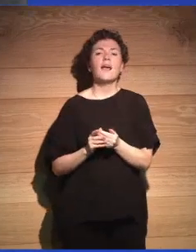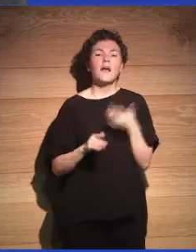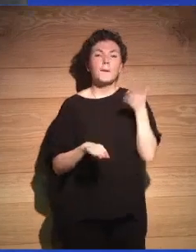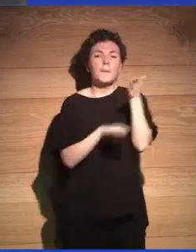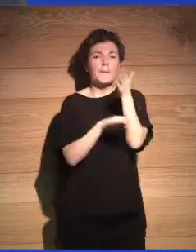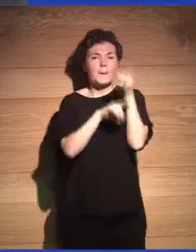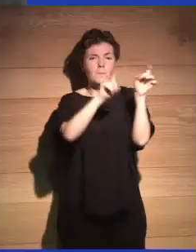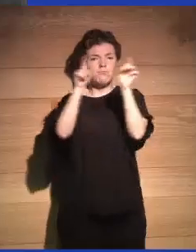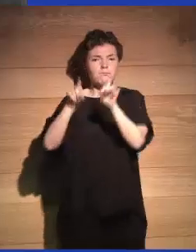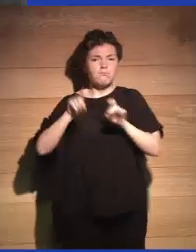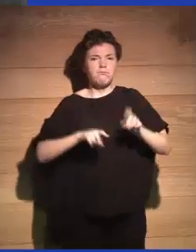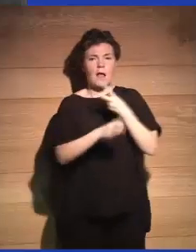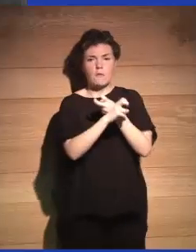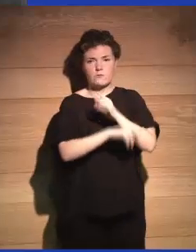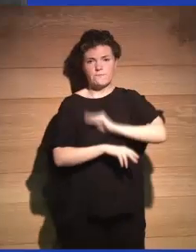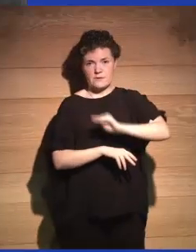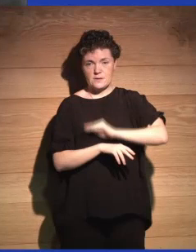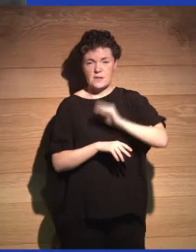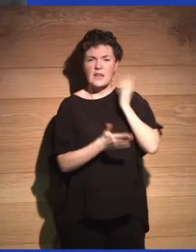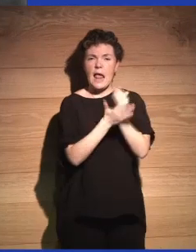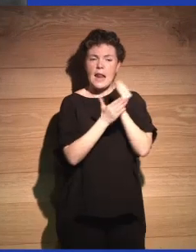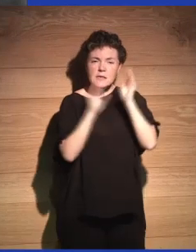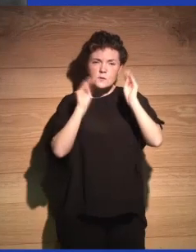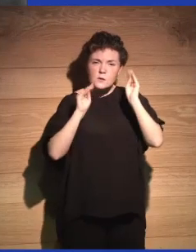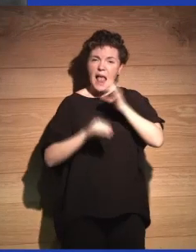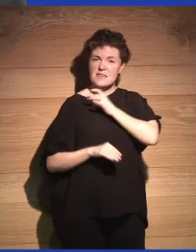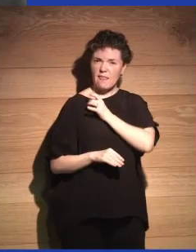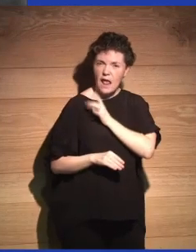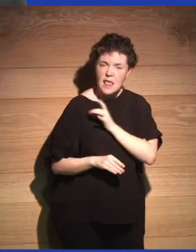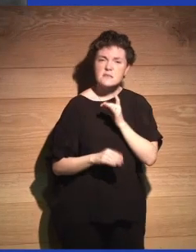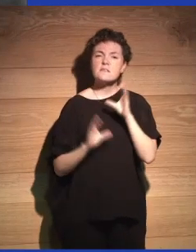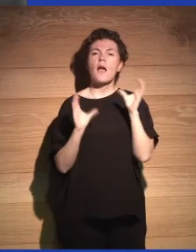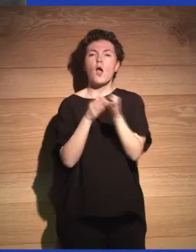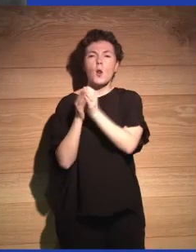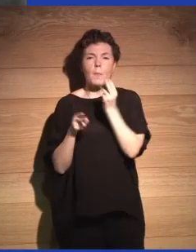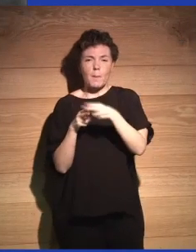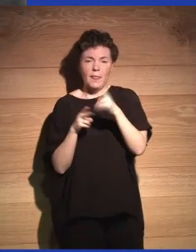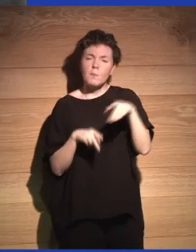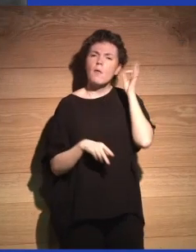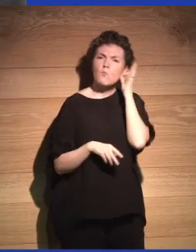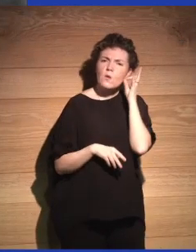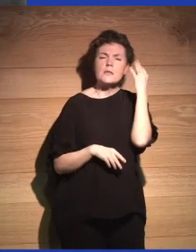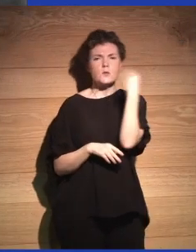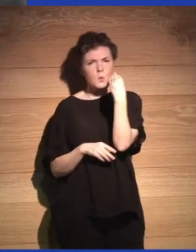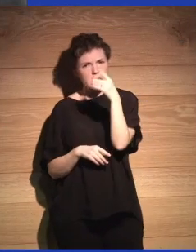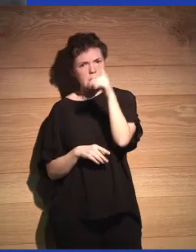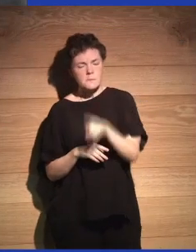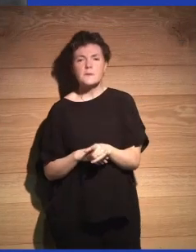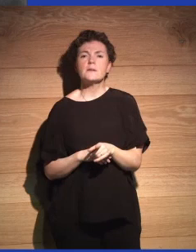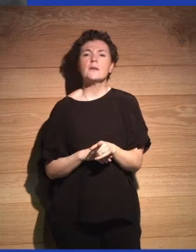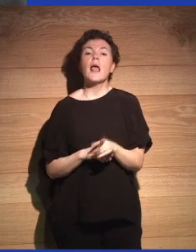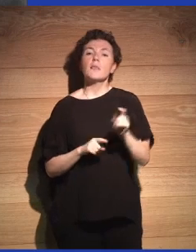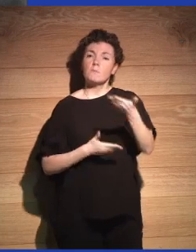recorrió una parte considerable de Austria, dando clases a sindicalistas, a cuadros del partido, a mujeres y a jóvenes, y